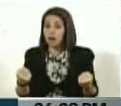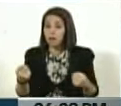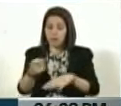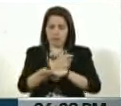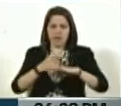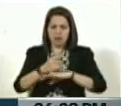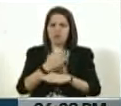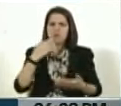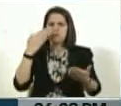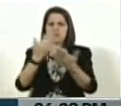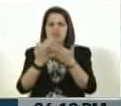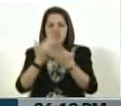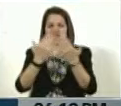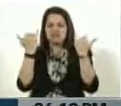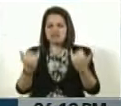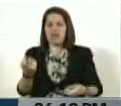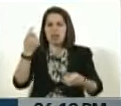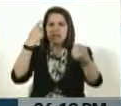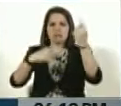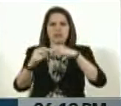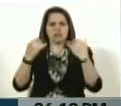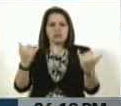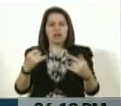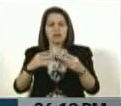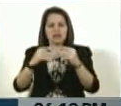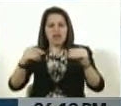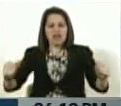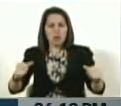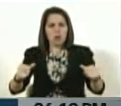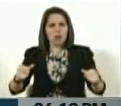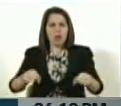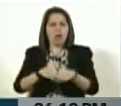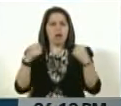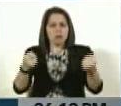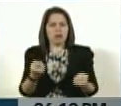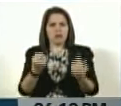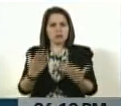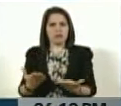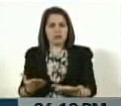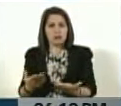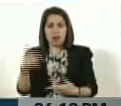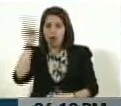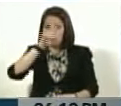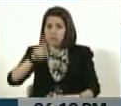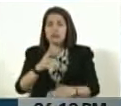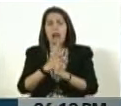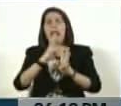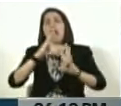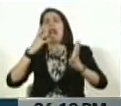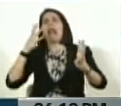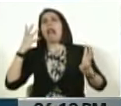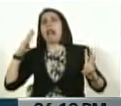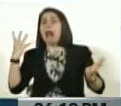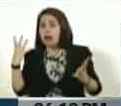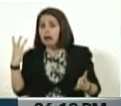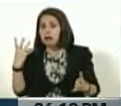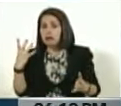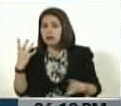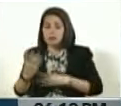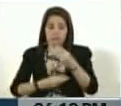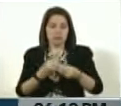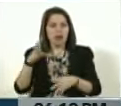que tiene que vender y proveer de harina de trigo suficiente a las panaderías para que los venezolanos no tengamos que hacer cola para obtener la